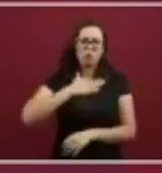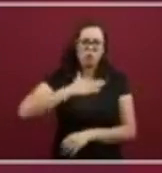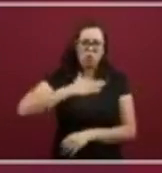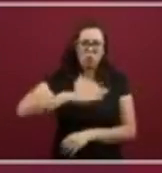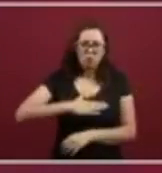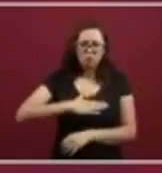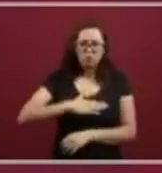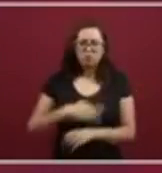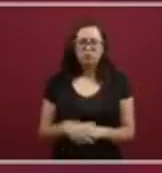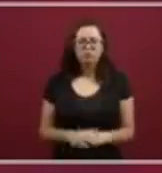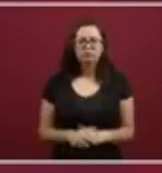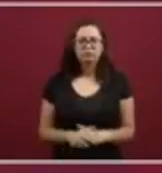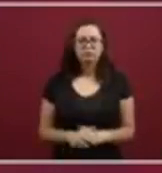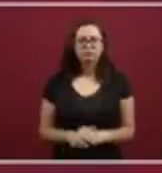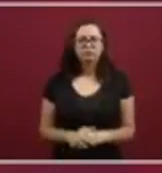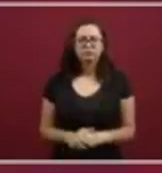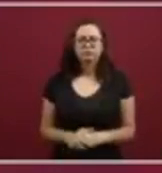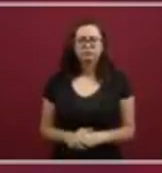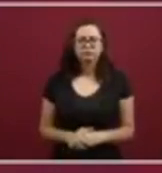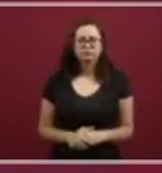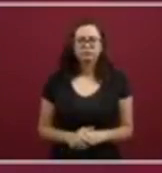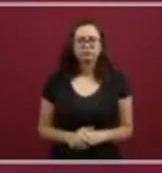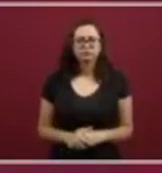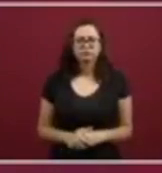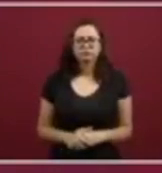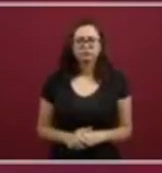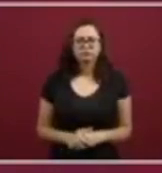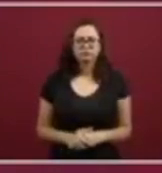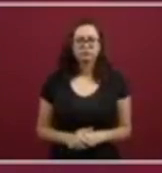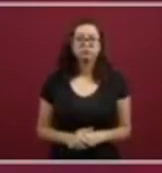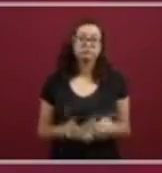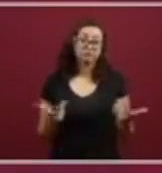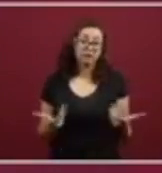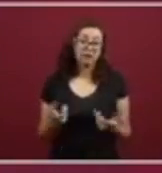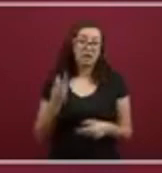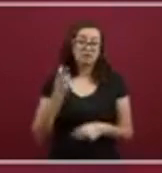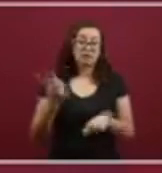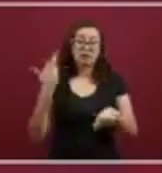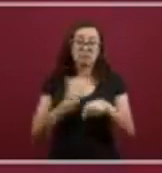El propósito del ajuste que hicimos arriba fue eso,